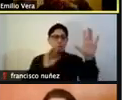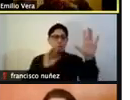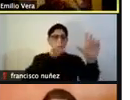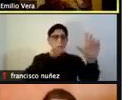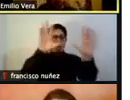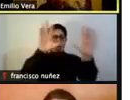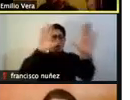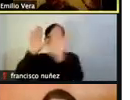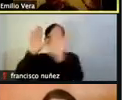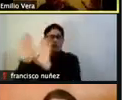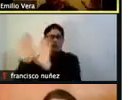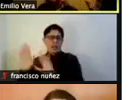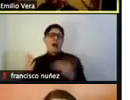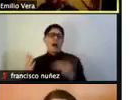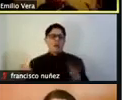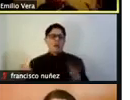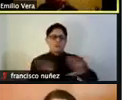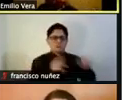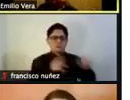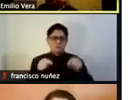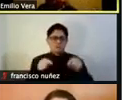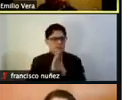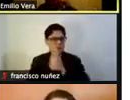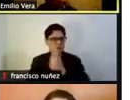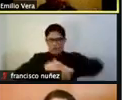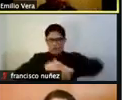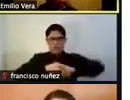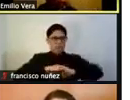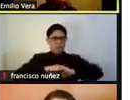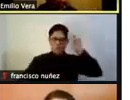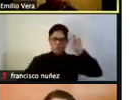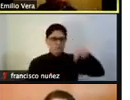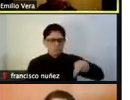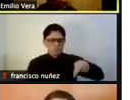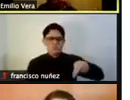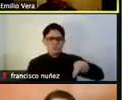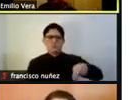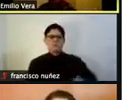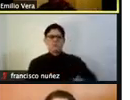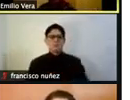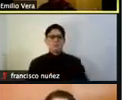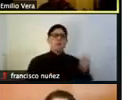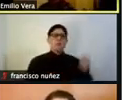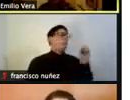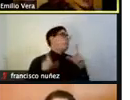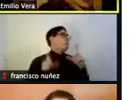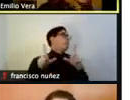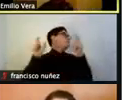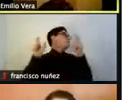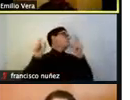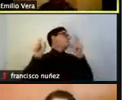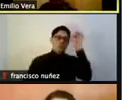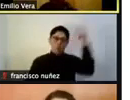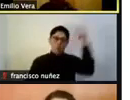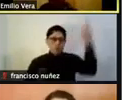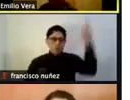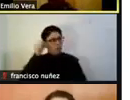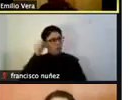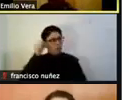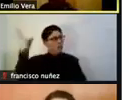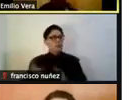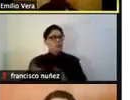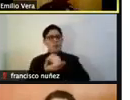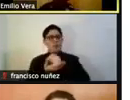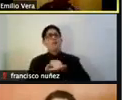muy razonado, uno no llega y lanza ideas o conceptos o